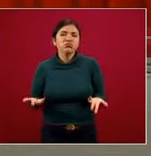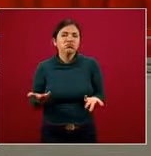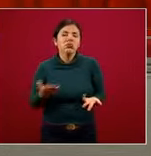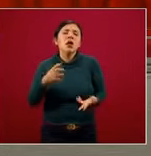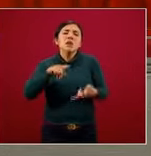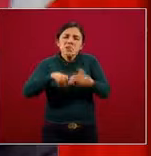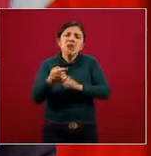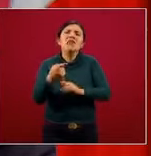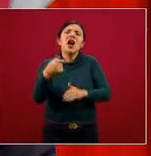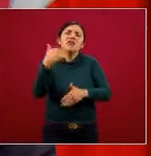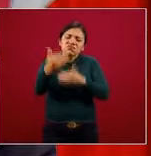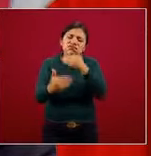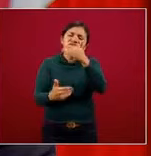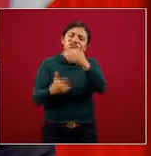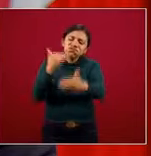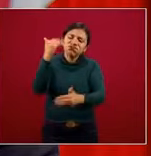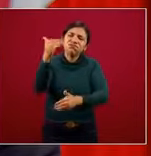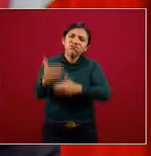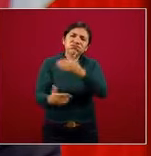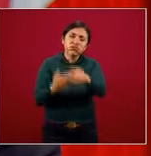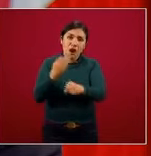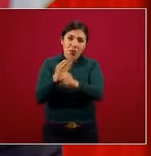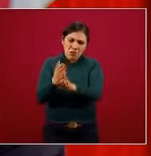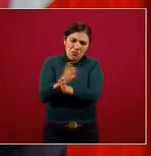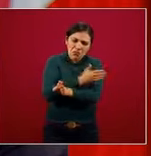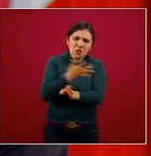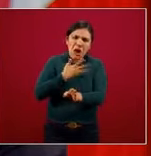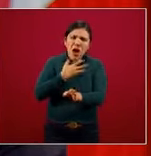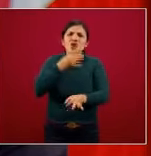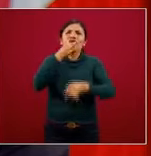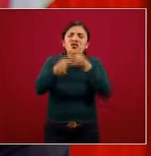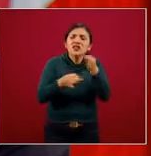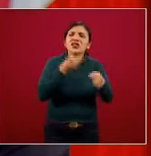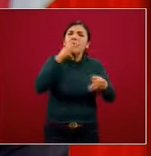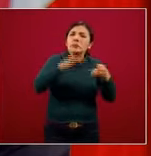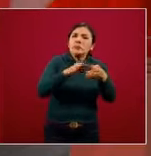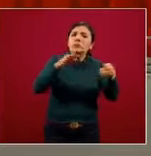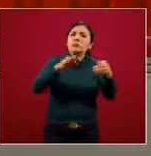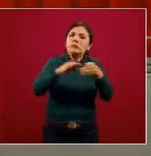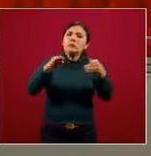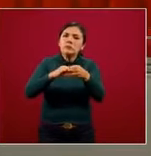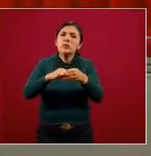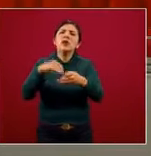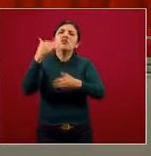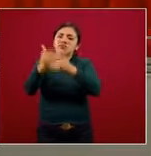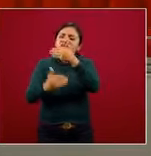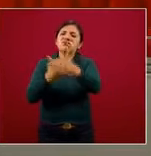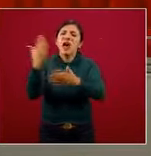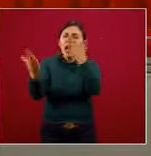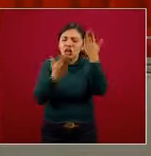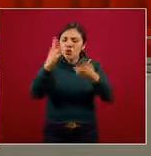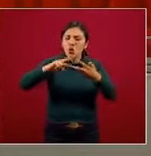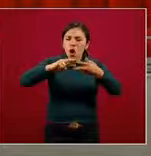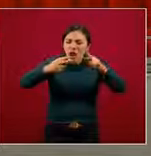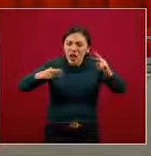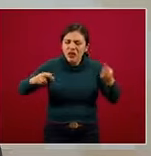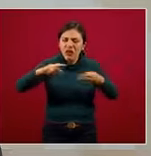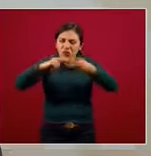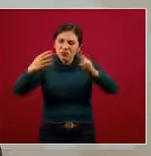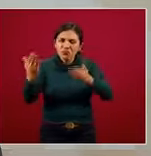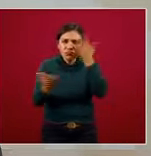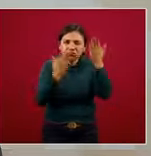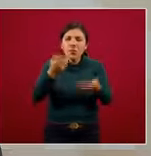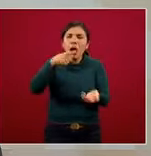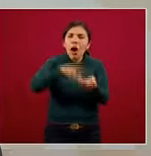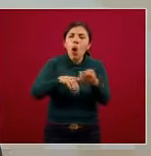saliendo, en lo que va de la epidemia, ya llevamos varias noticias, estarán saliendo estudios genéticos que muestran